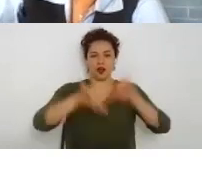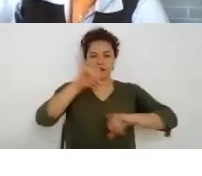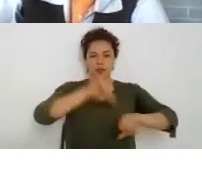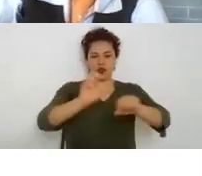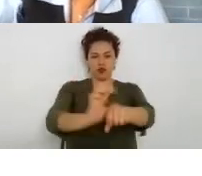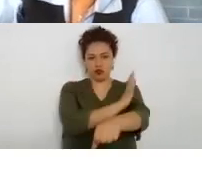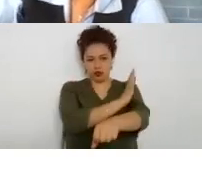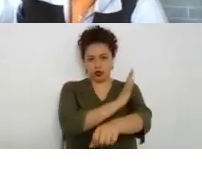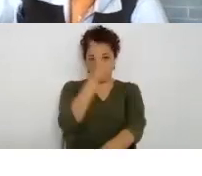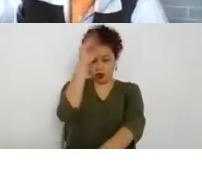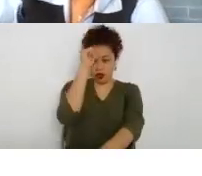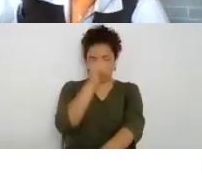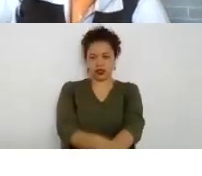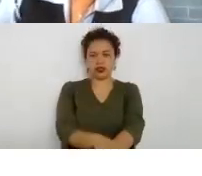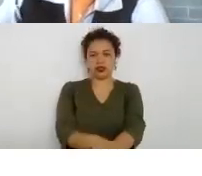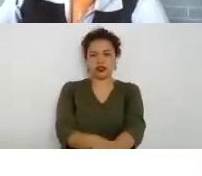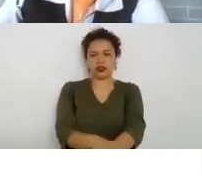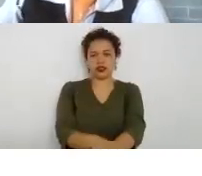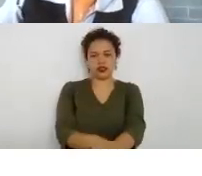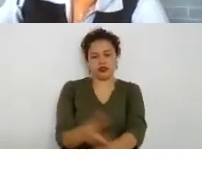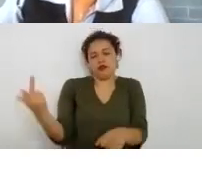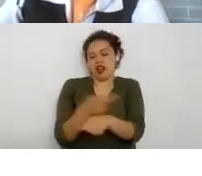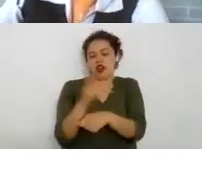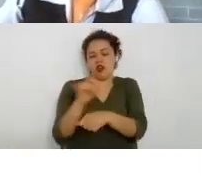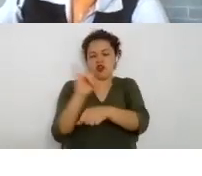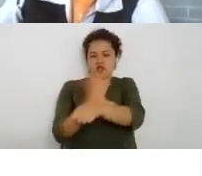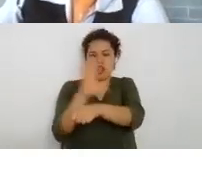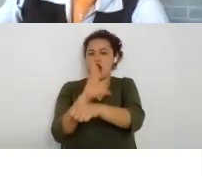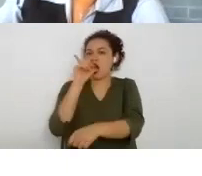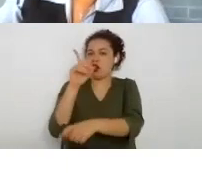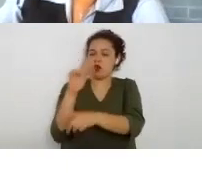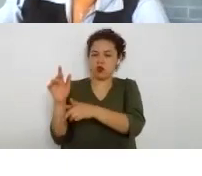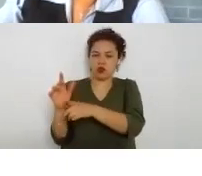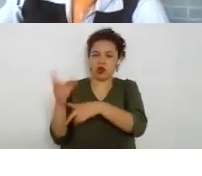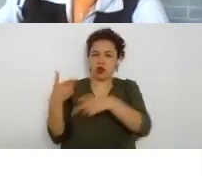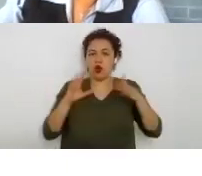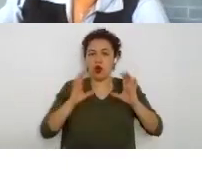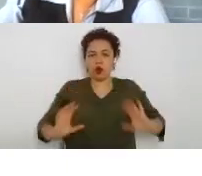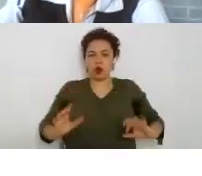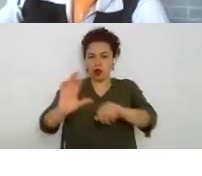¿ok? Que estas se van a presentar cuando la corriente eléctrica pasa a través de nuestro cuerpo.